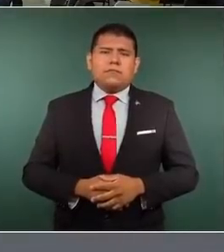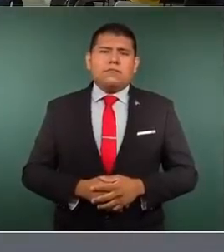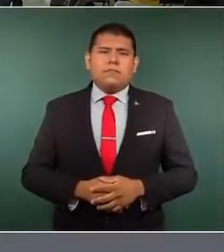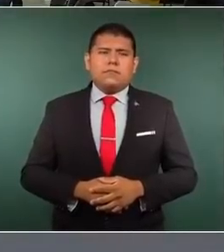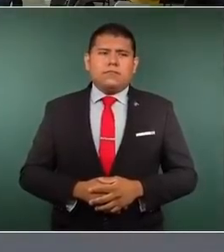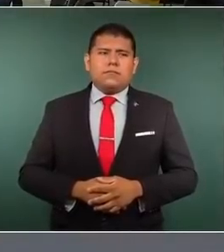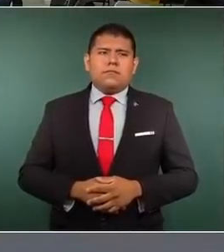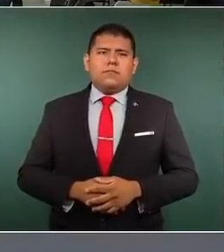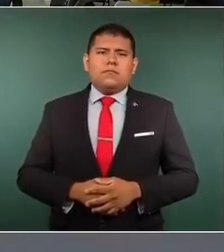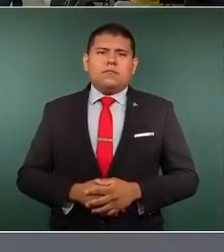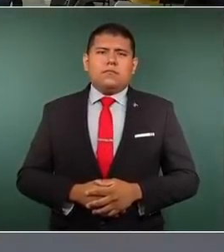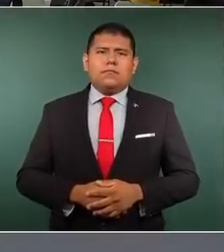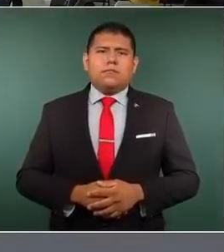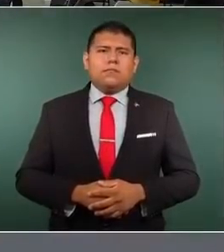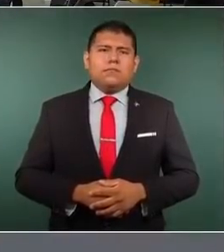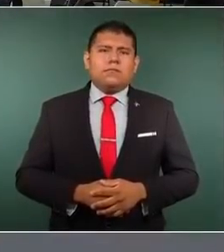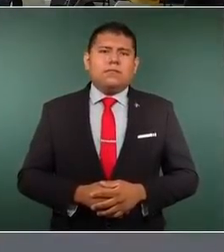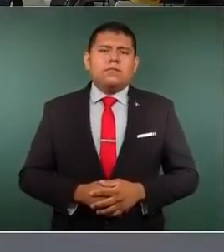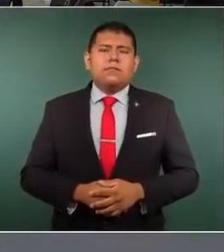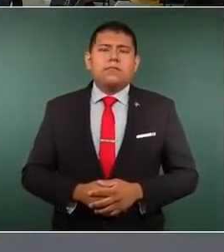pues componendas